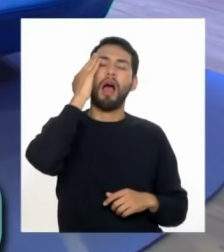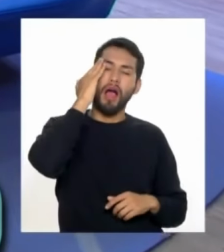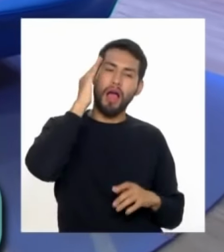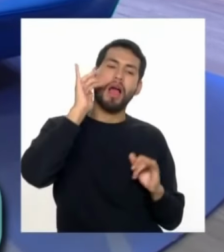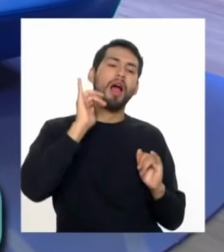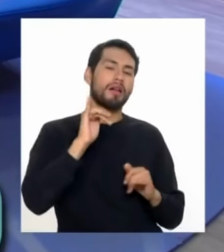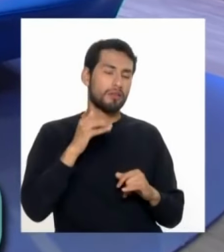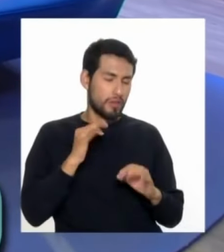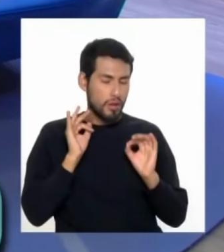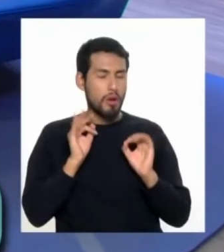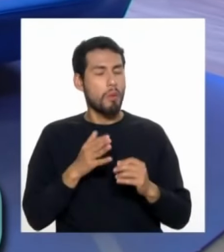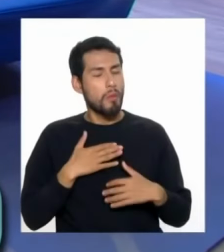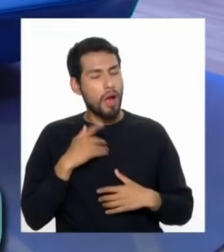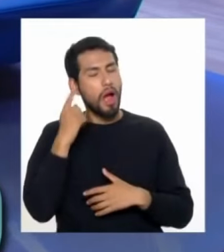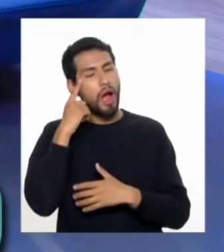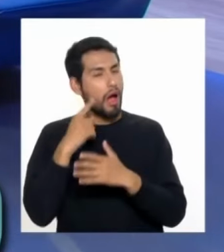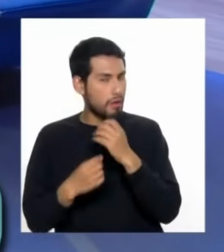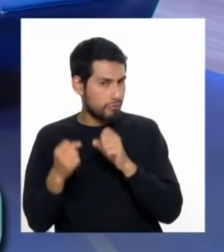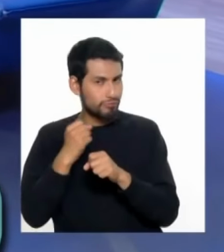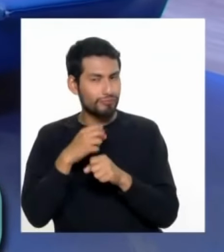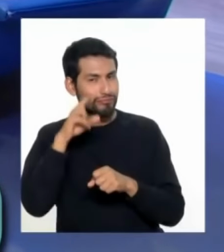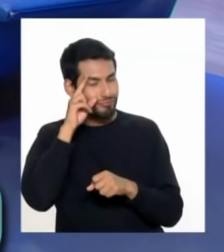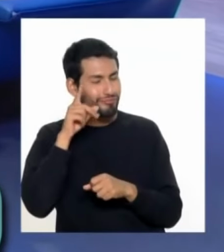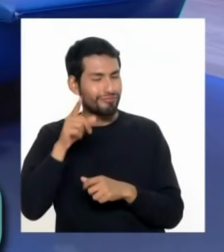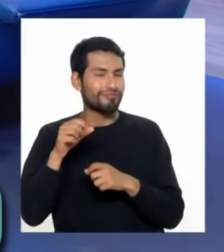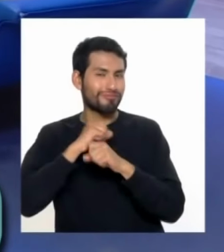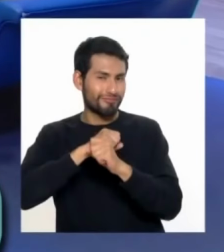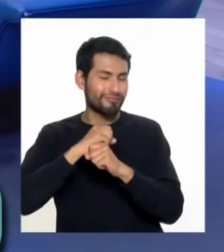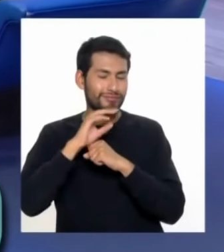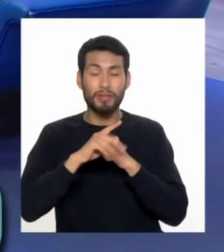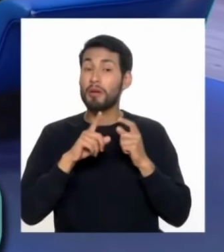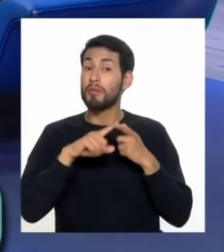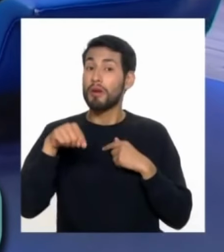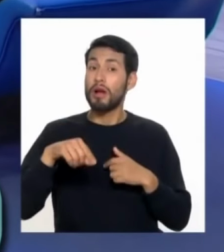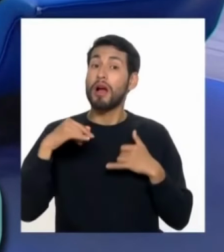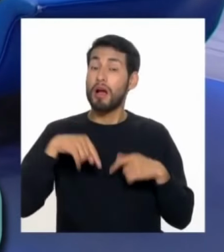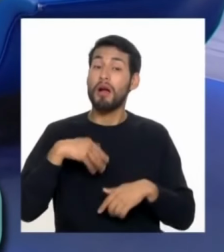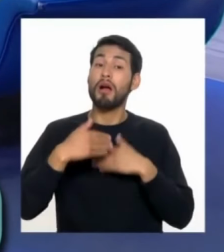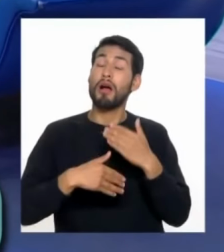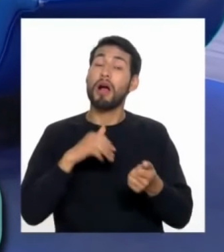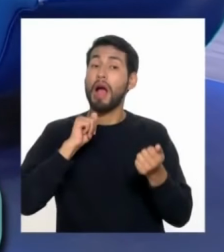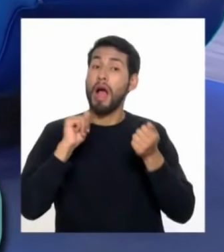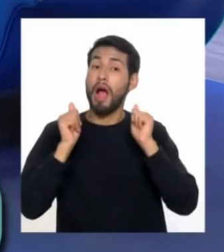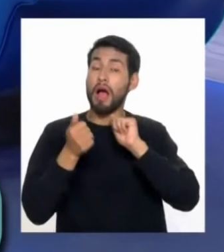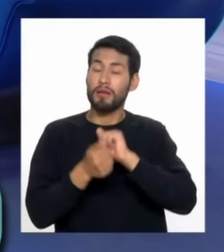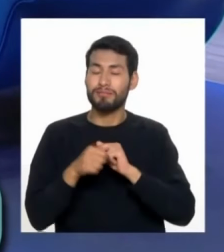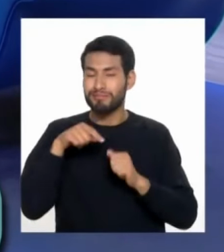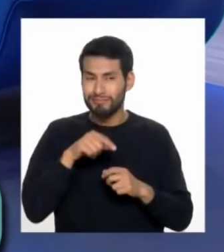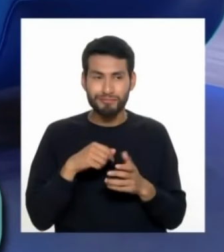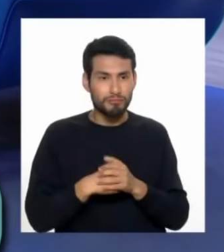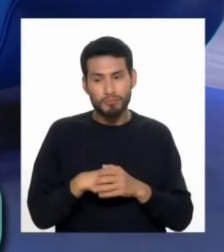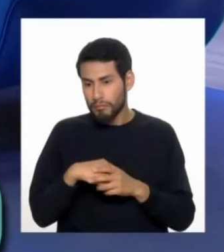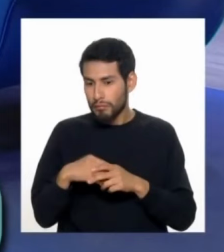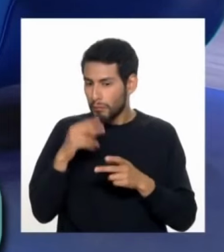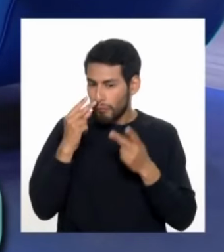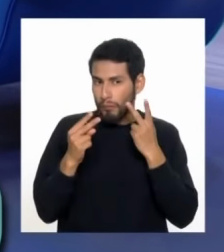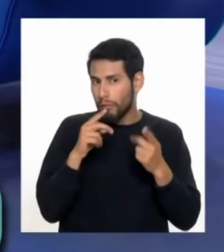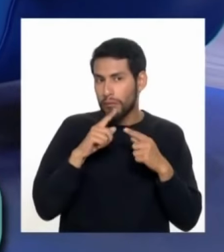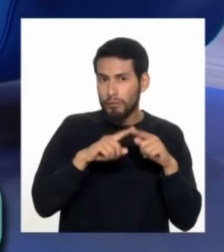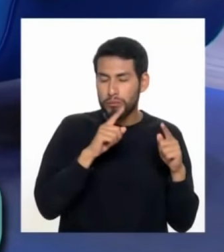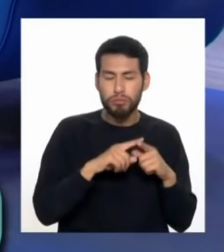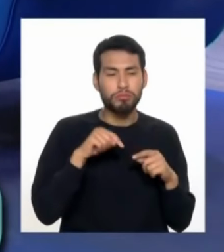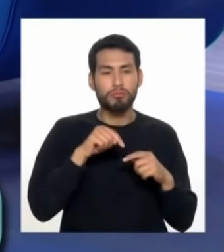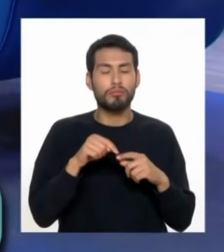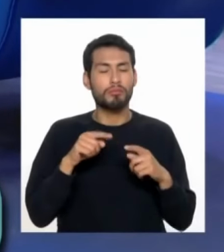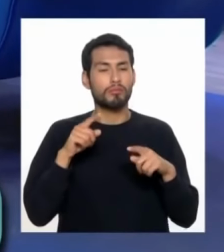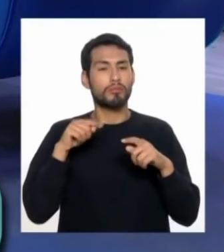también tener ahí más seguridad del uso. Pero también esto es algo que evoluciona, o sea, es algo que permanentemente hay que estar vigilando cuáles son